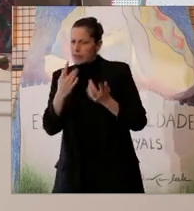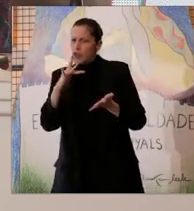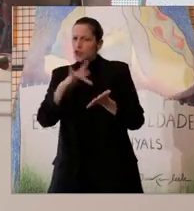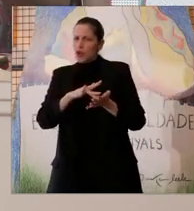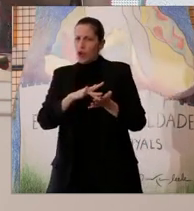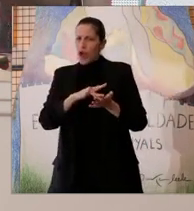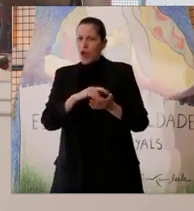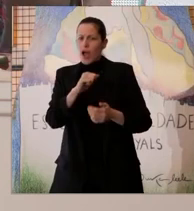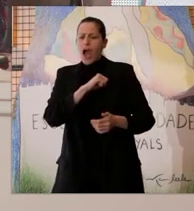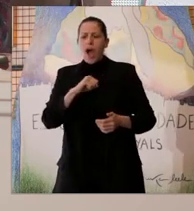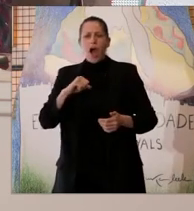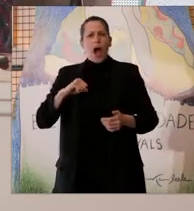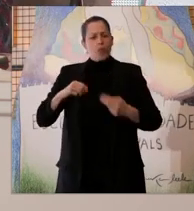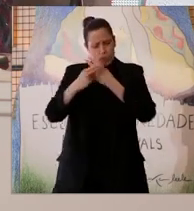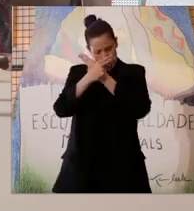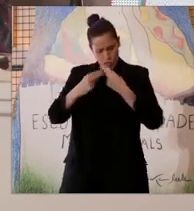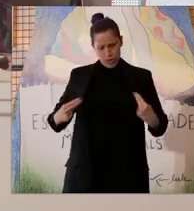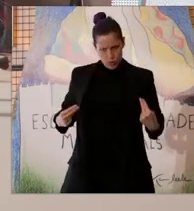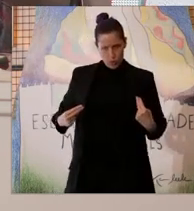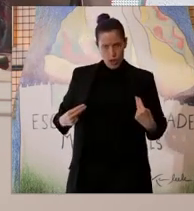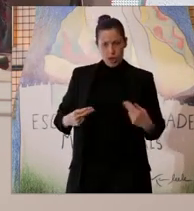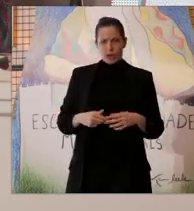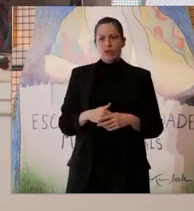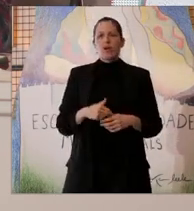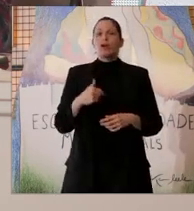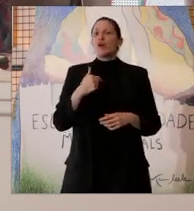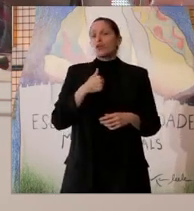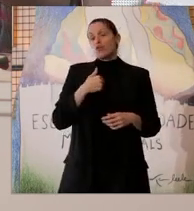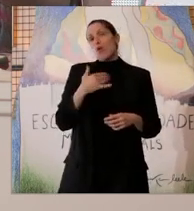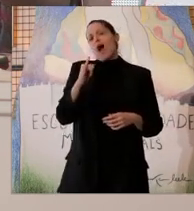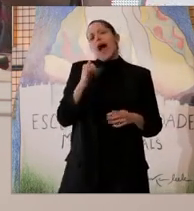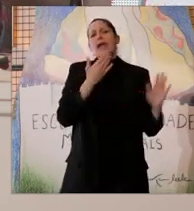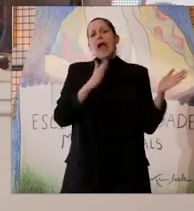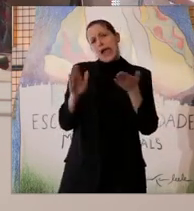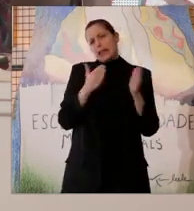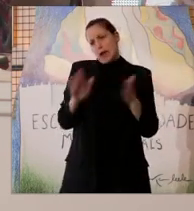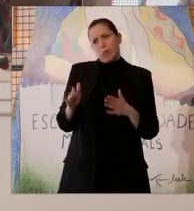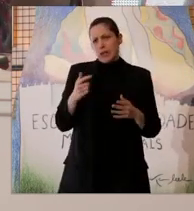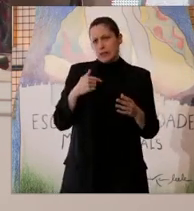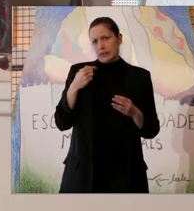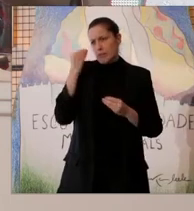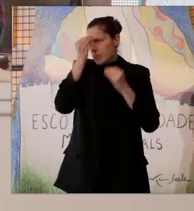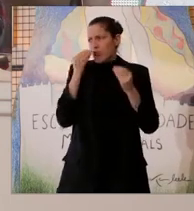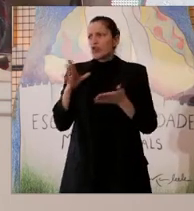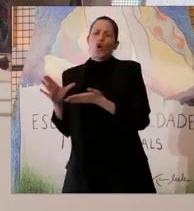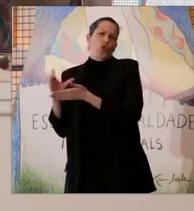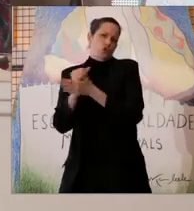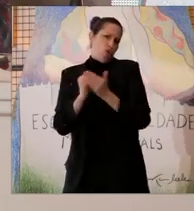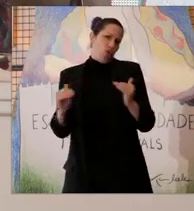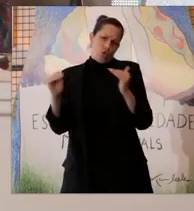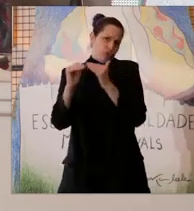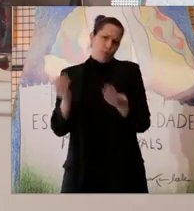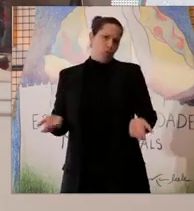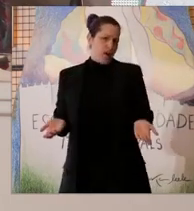Bueno yo paso paso etapas en las redes sociales Supongo que como todo el mundo y hay veces que si sufres campañas